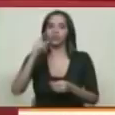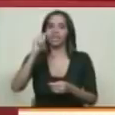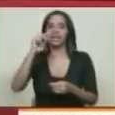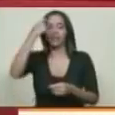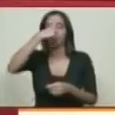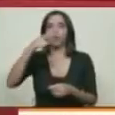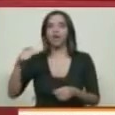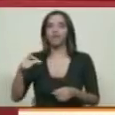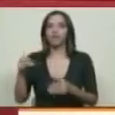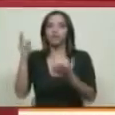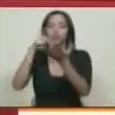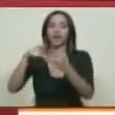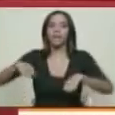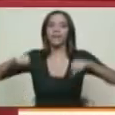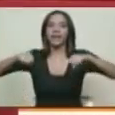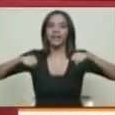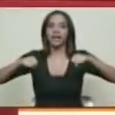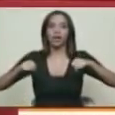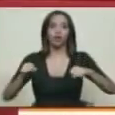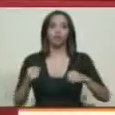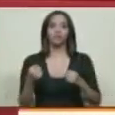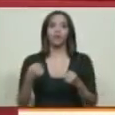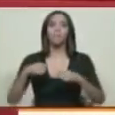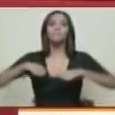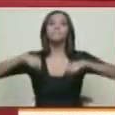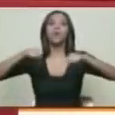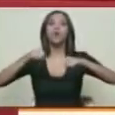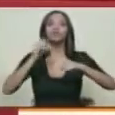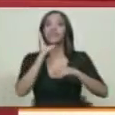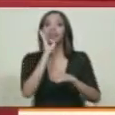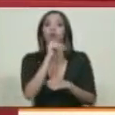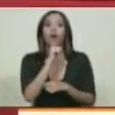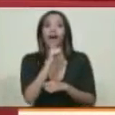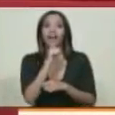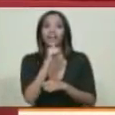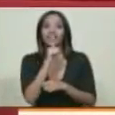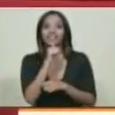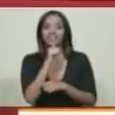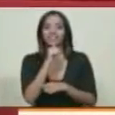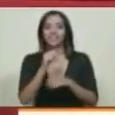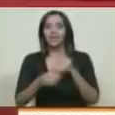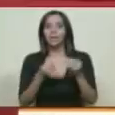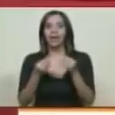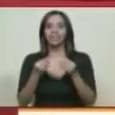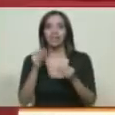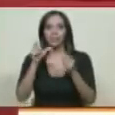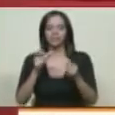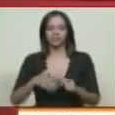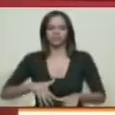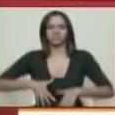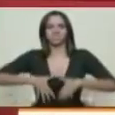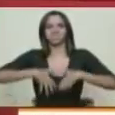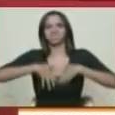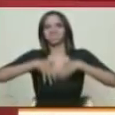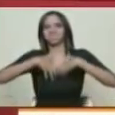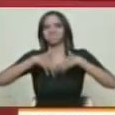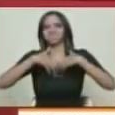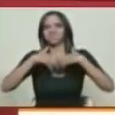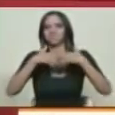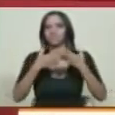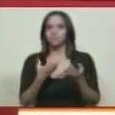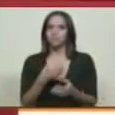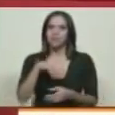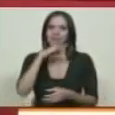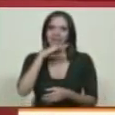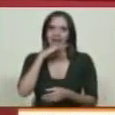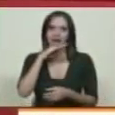al supermercado y no te están dando bolsas. No. ¿Sabes para qué, no? Para generar situación de molestia, de incomodidad, para generar